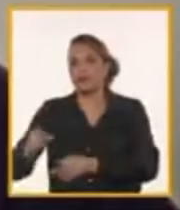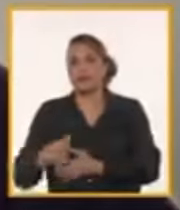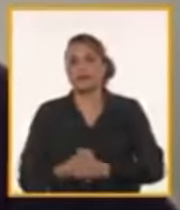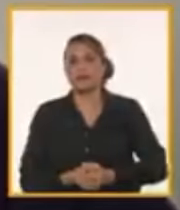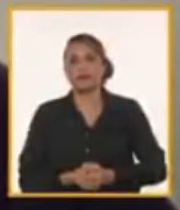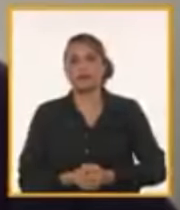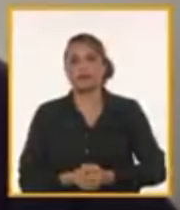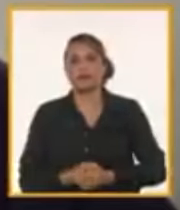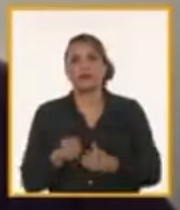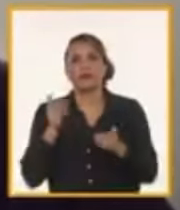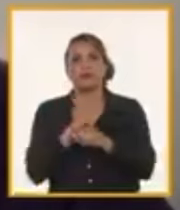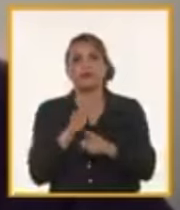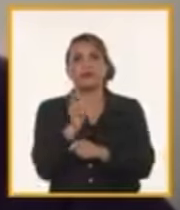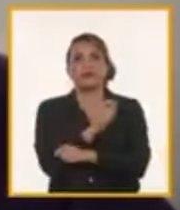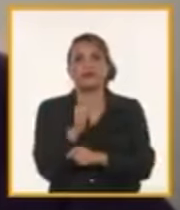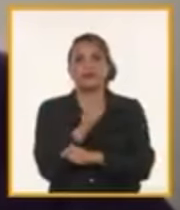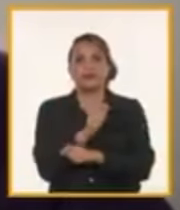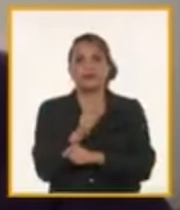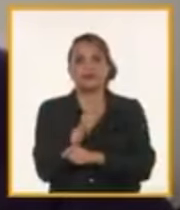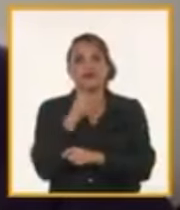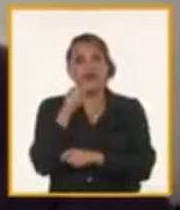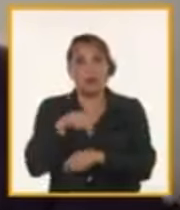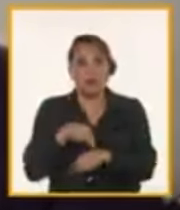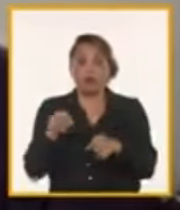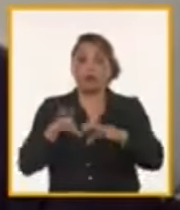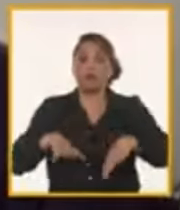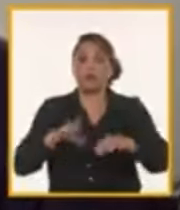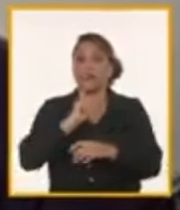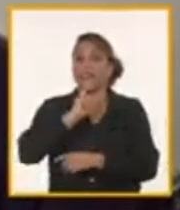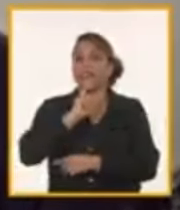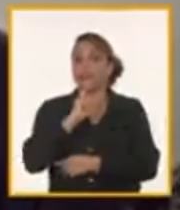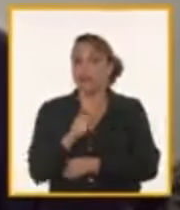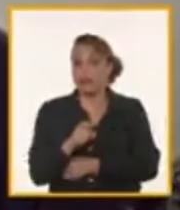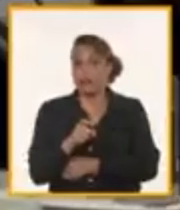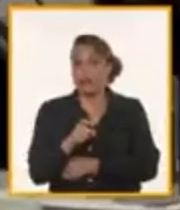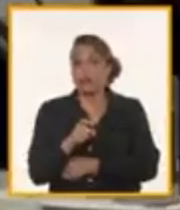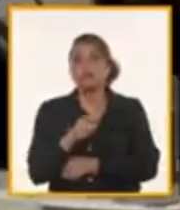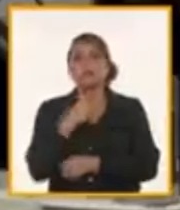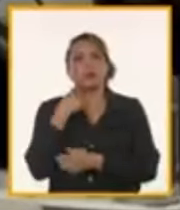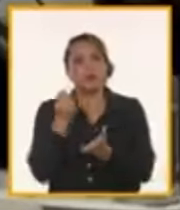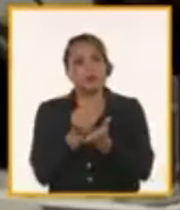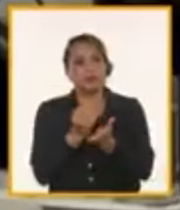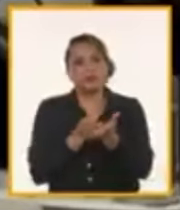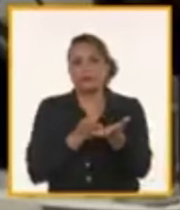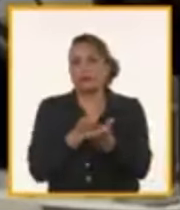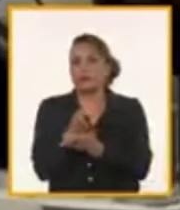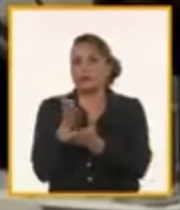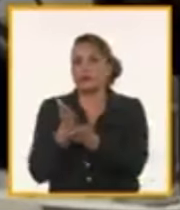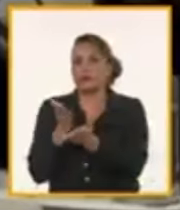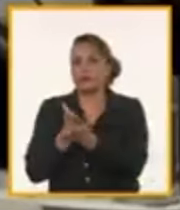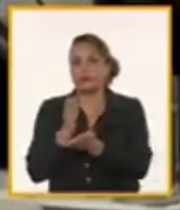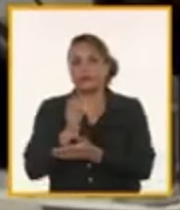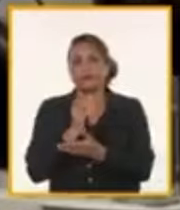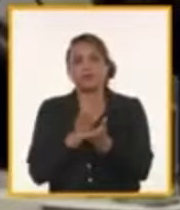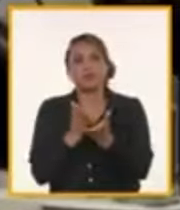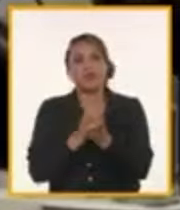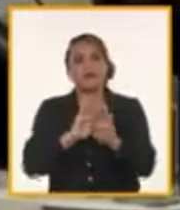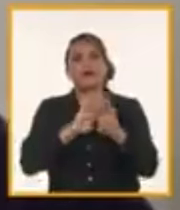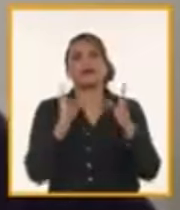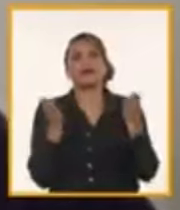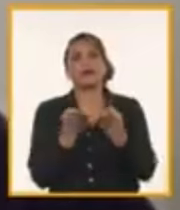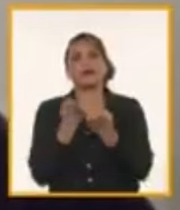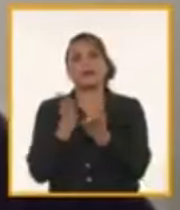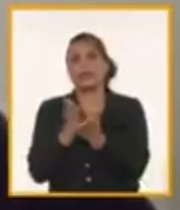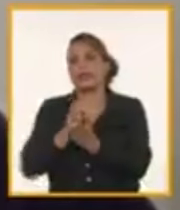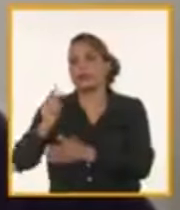iniciar el curso escolar en estas condiciones con garantías de continuidad de estudio para todos los estudiantes